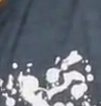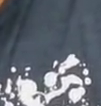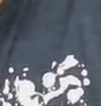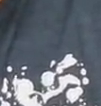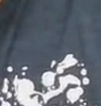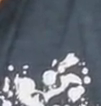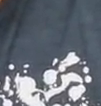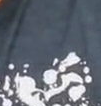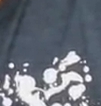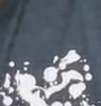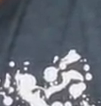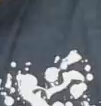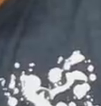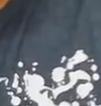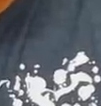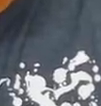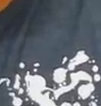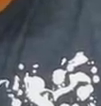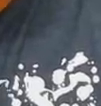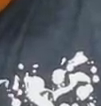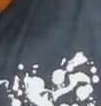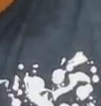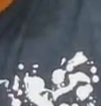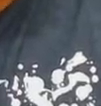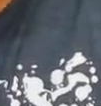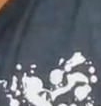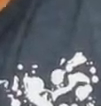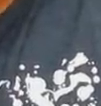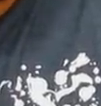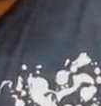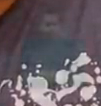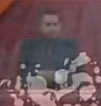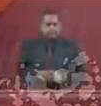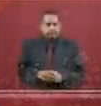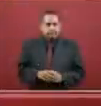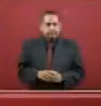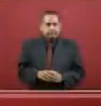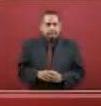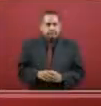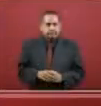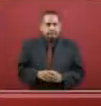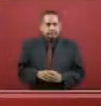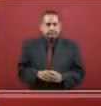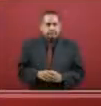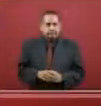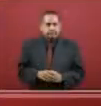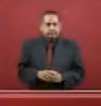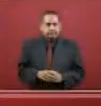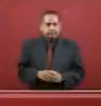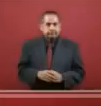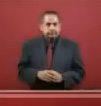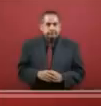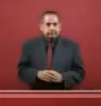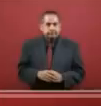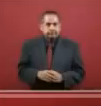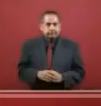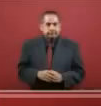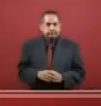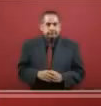seguridad yo creo que si le dolió al presidente yo creo que a cualquiera dos tenemos hermanas mamás